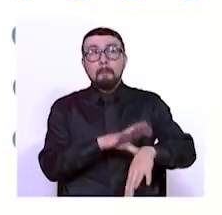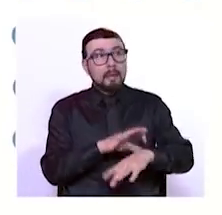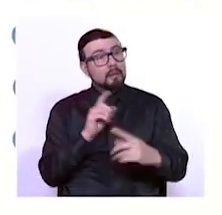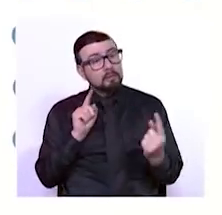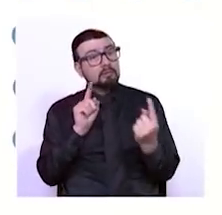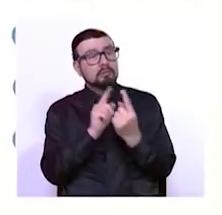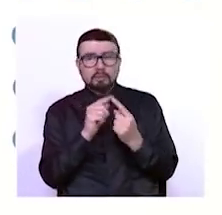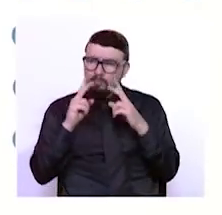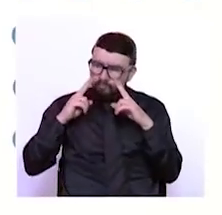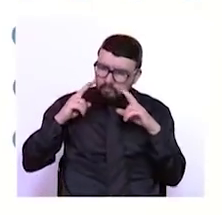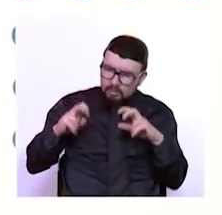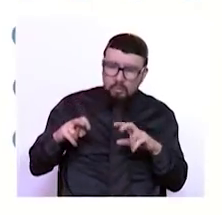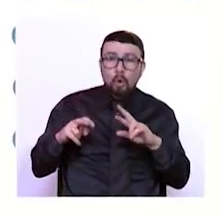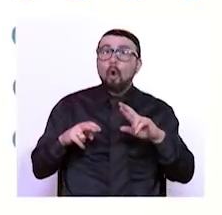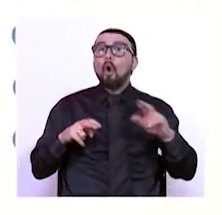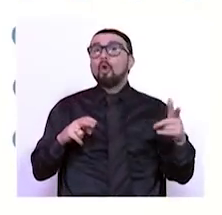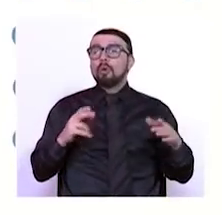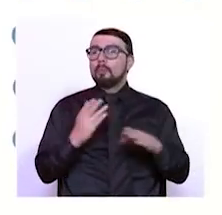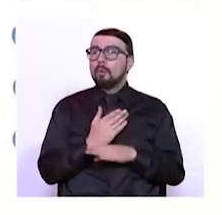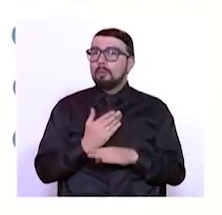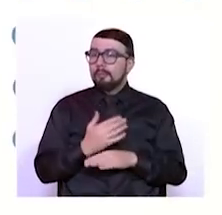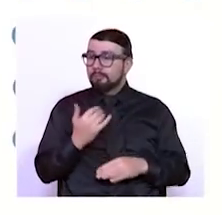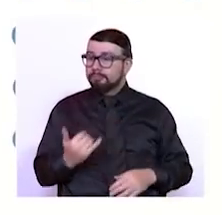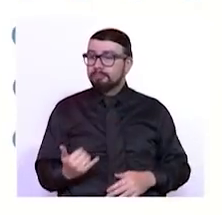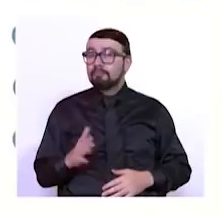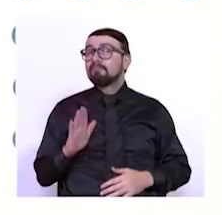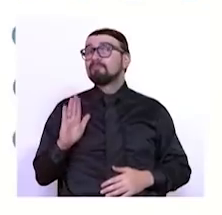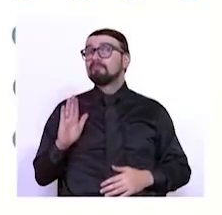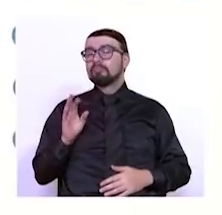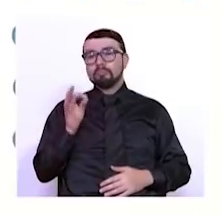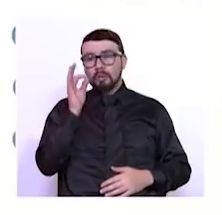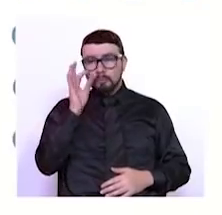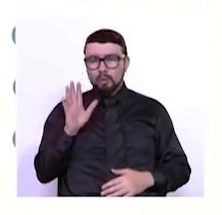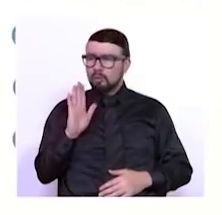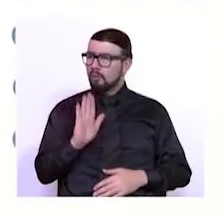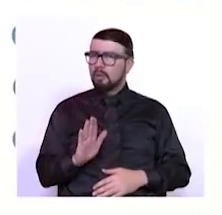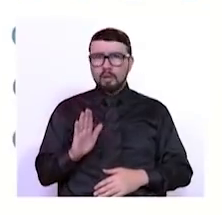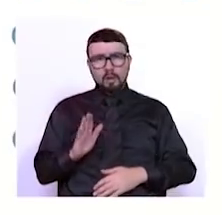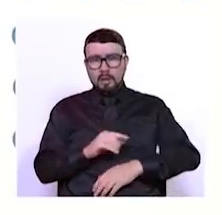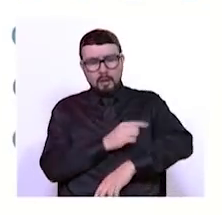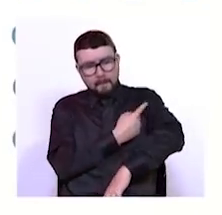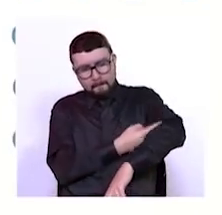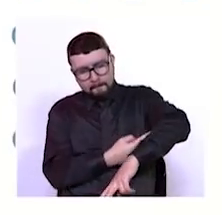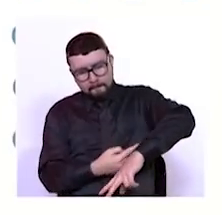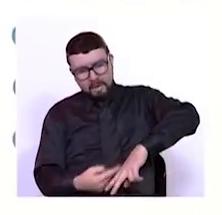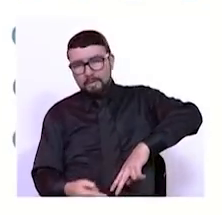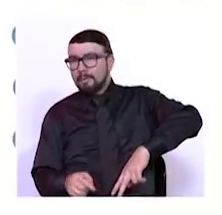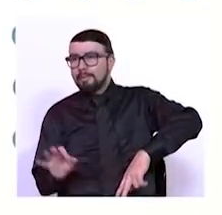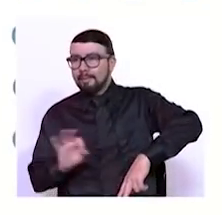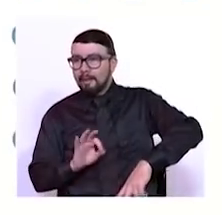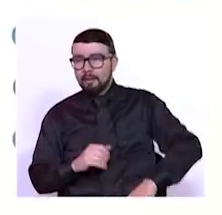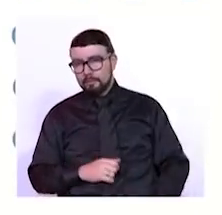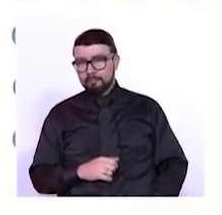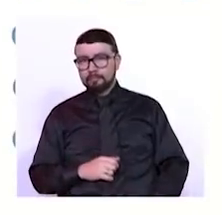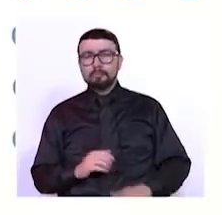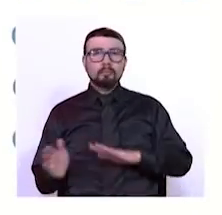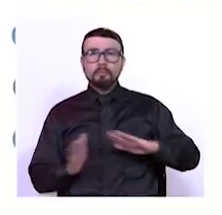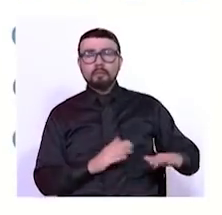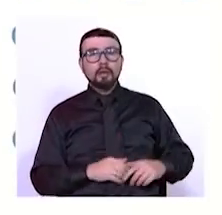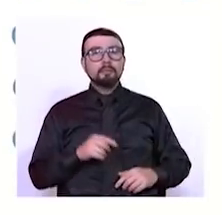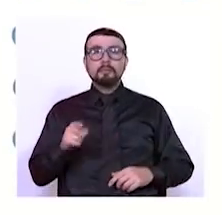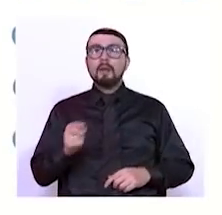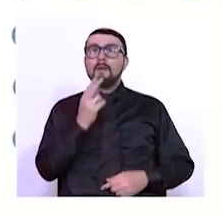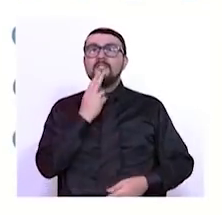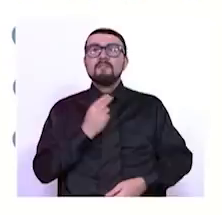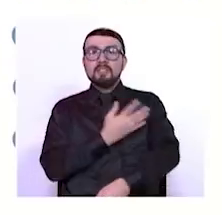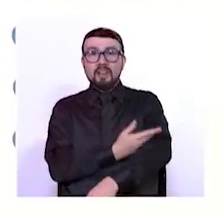es otro problema que puede que no sea de tipo venoso. La diabetes, el pie